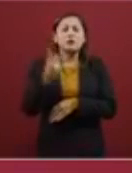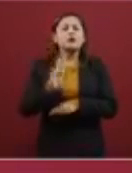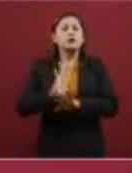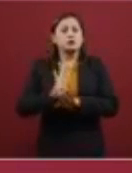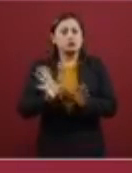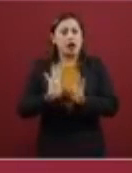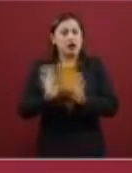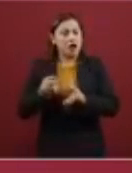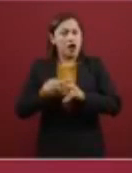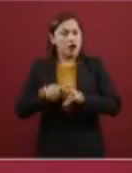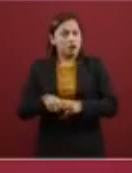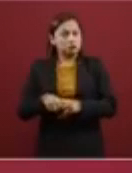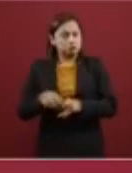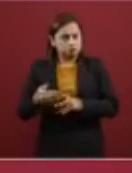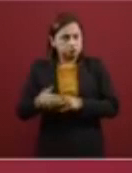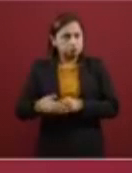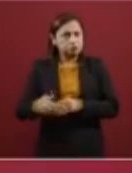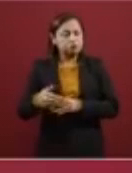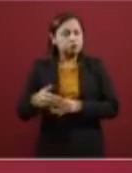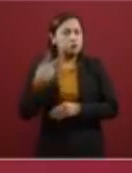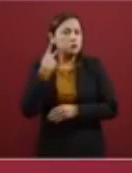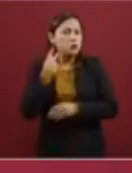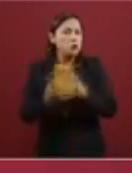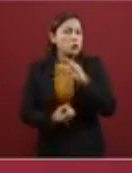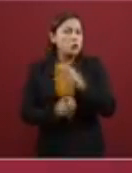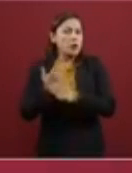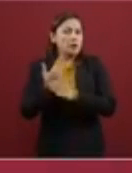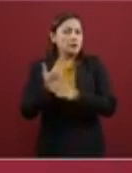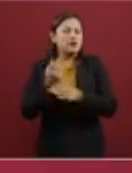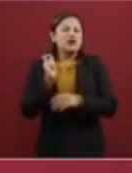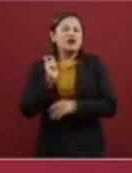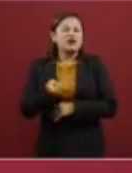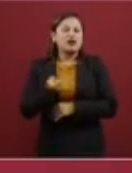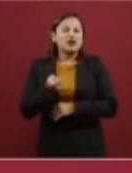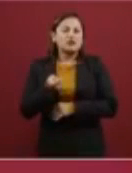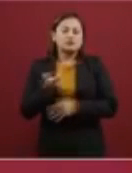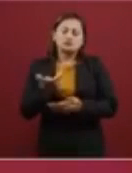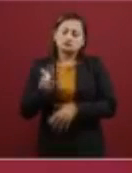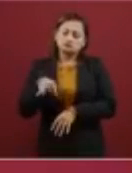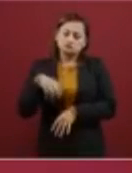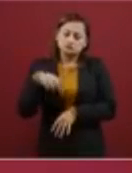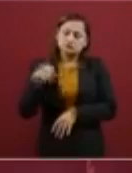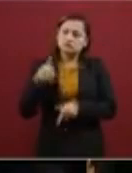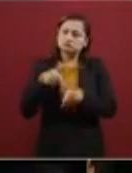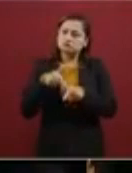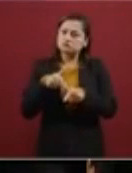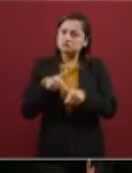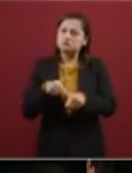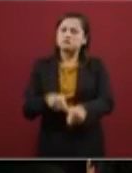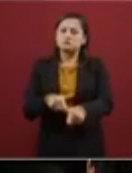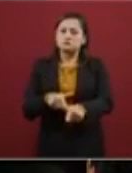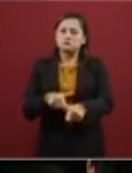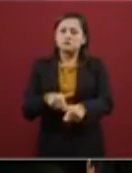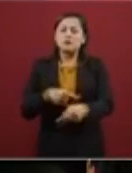política y esto tiene como complemento la perseverancia,